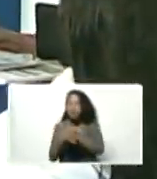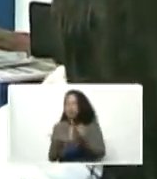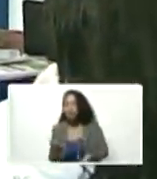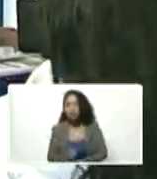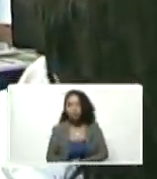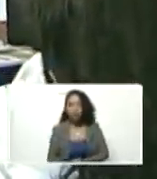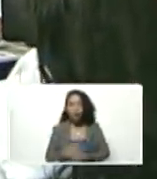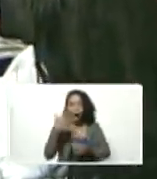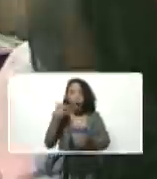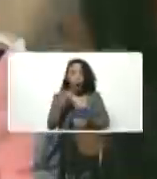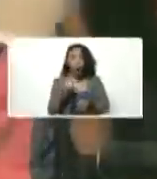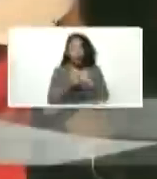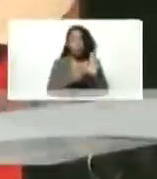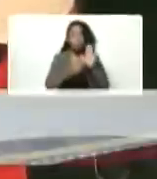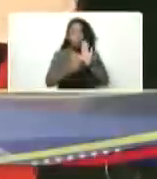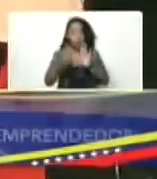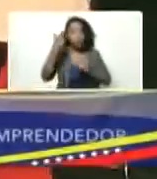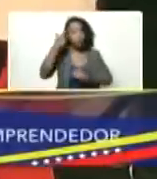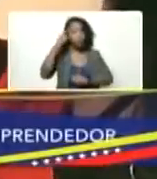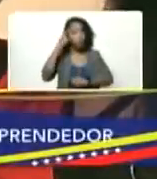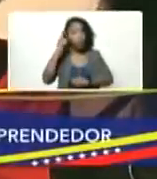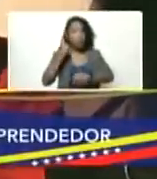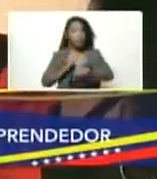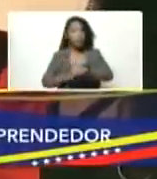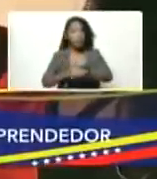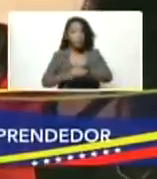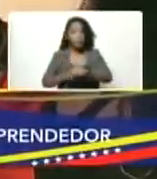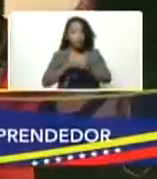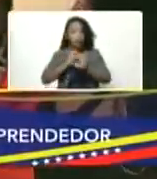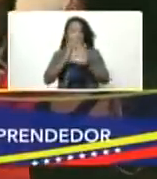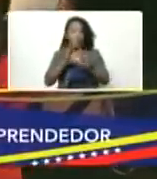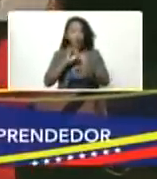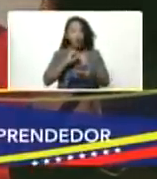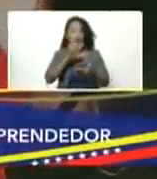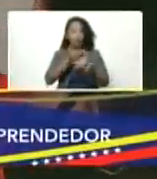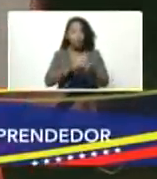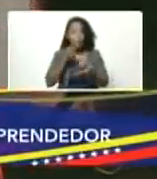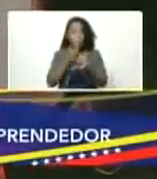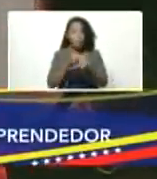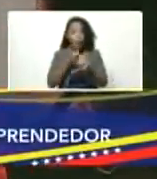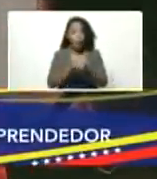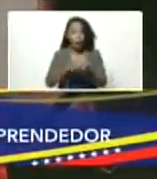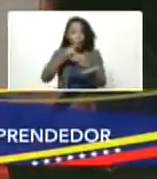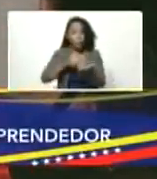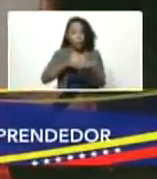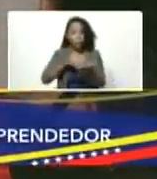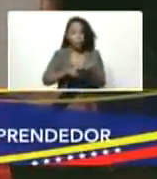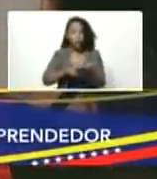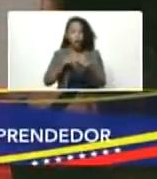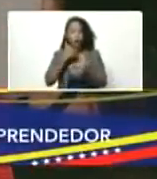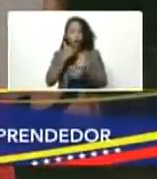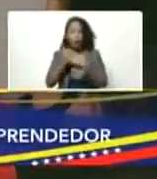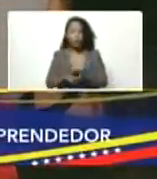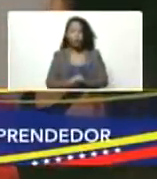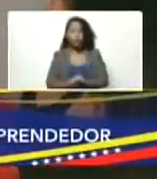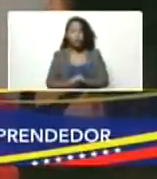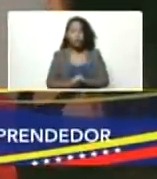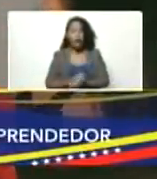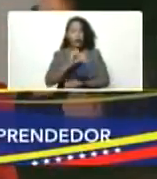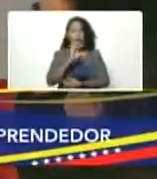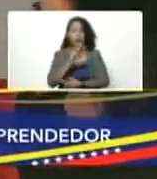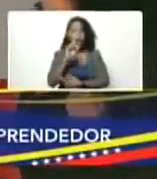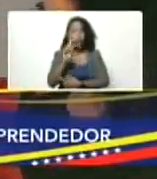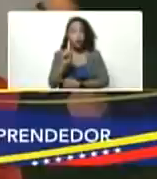tenemos unos folletos. Recuerde que estamos en tiempo de declaración de impuestos sobre la renta. Muy importante recordarlo. Que tenemos hasta el 31